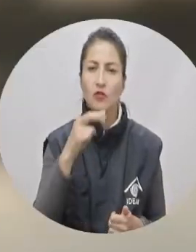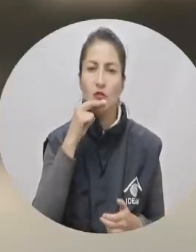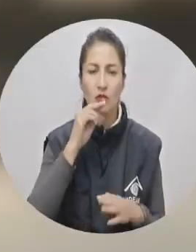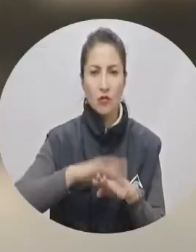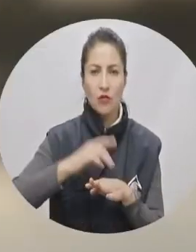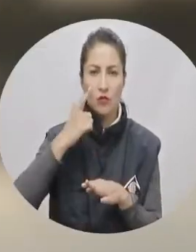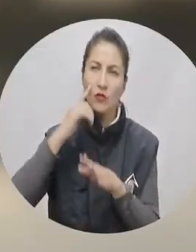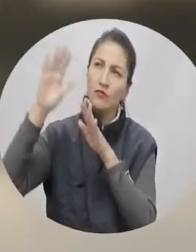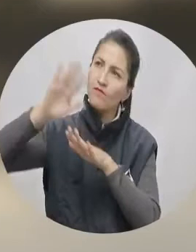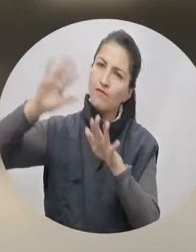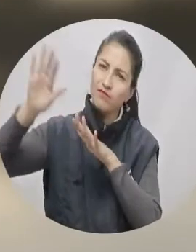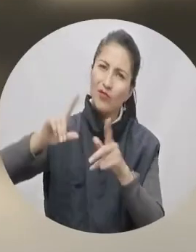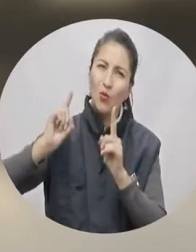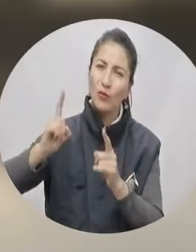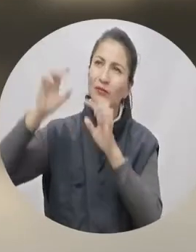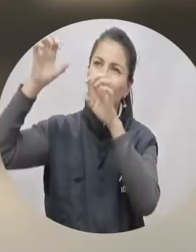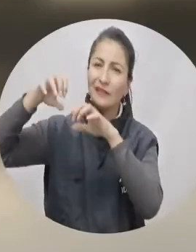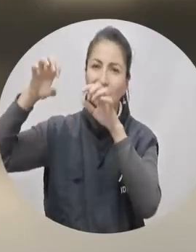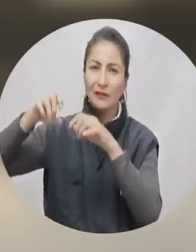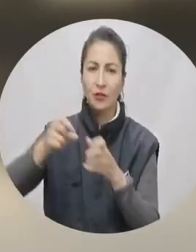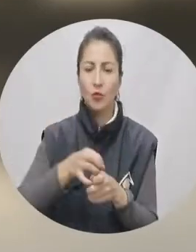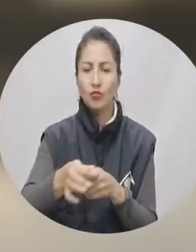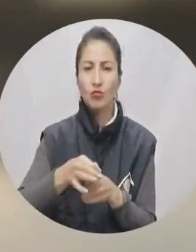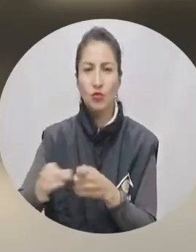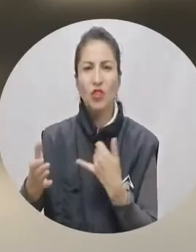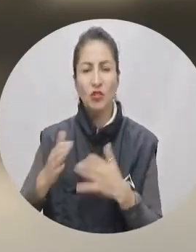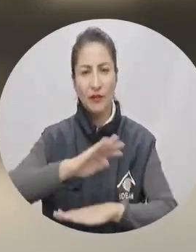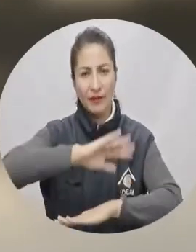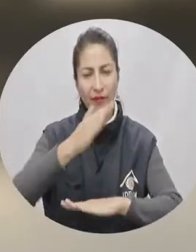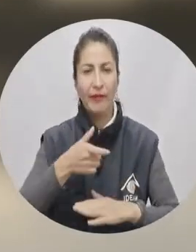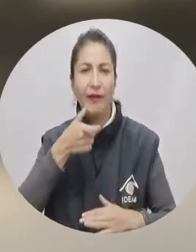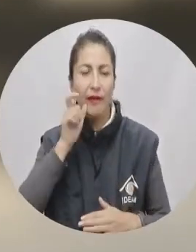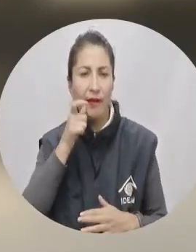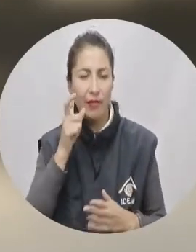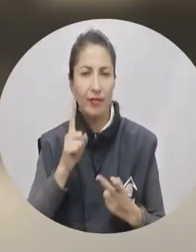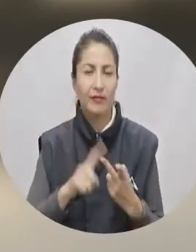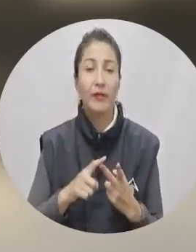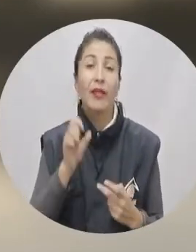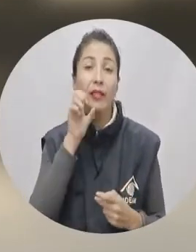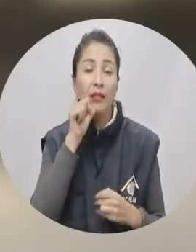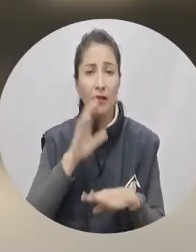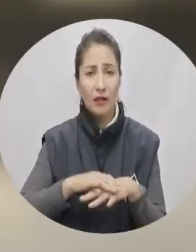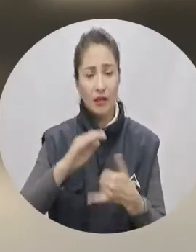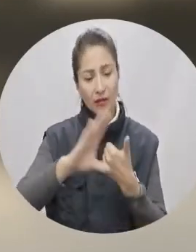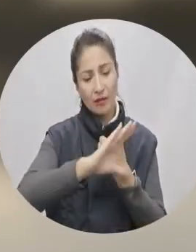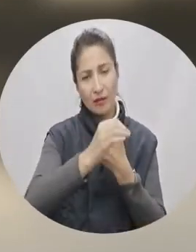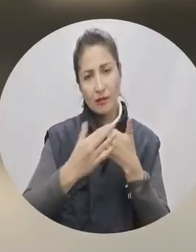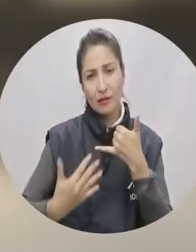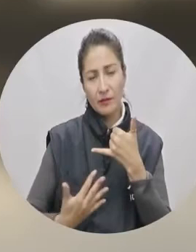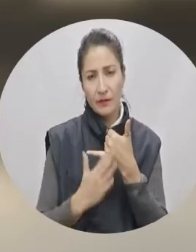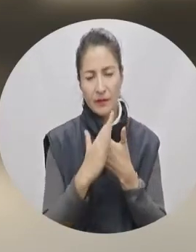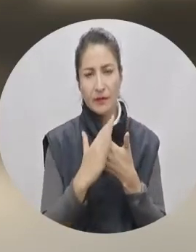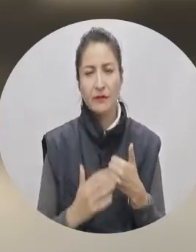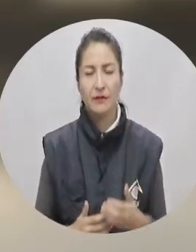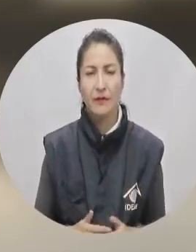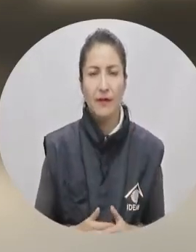Alerta roja por derrumbes a causa de las lluvias en algunos municipios de Antioquia y Caldas. Y alerta naranja en el Caribe y en el